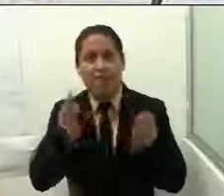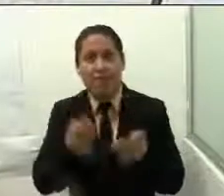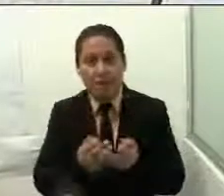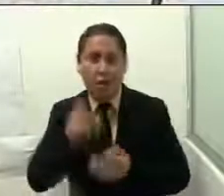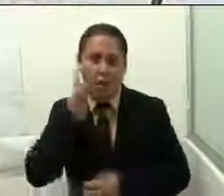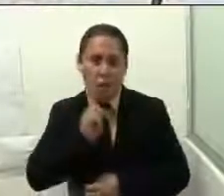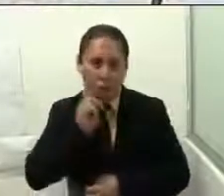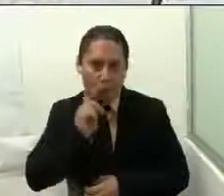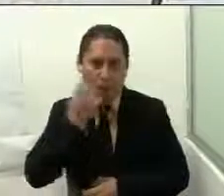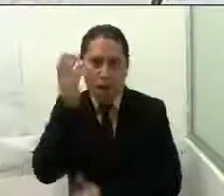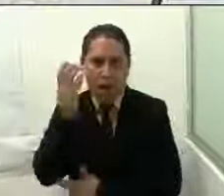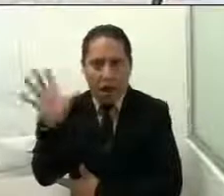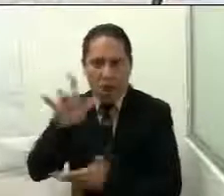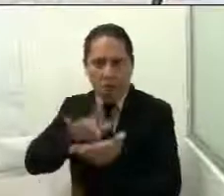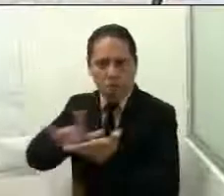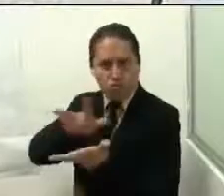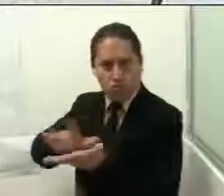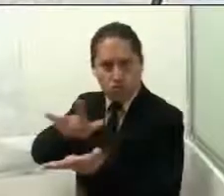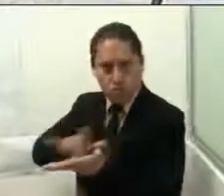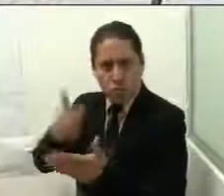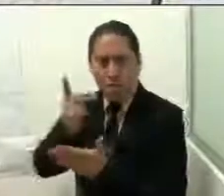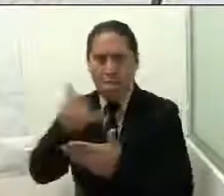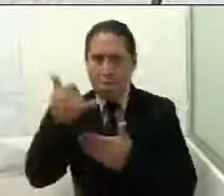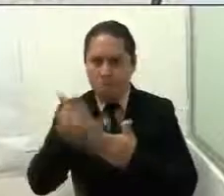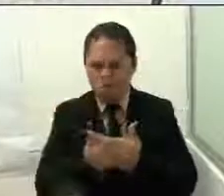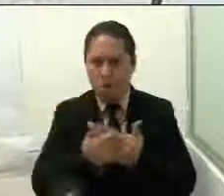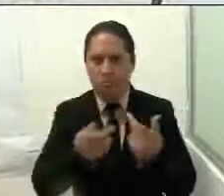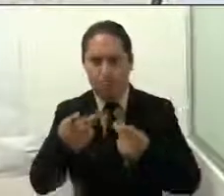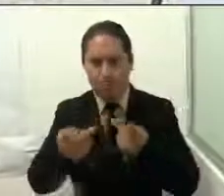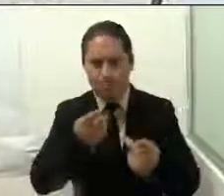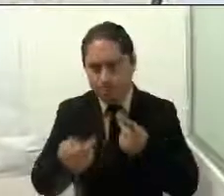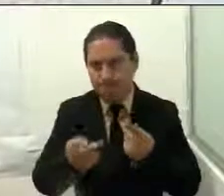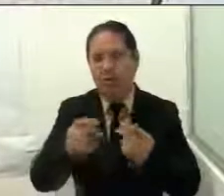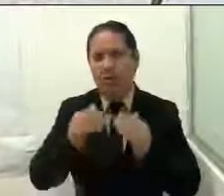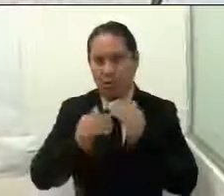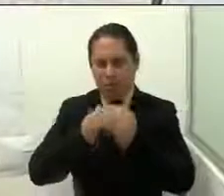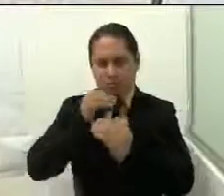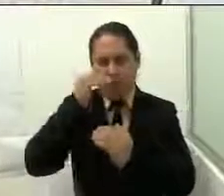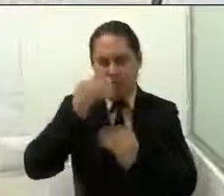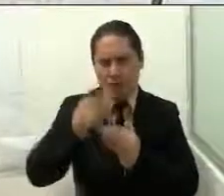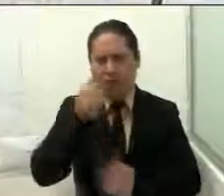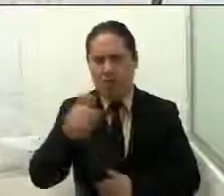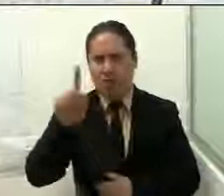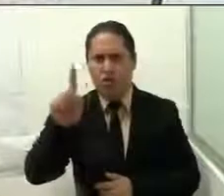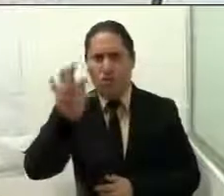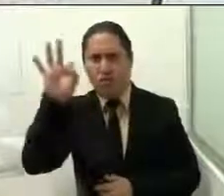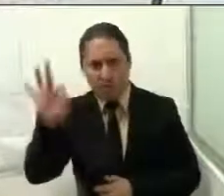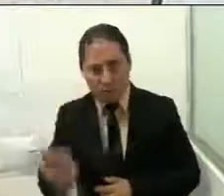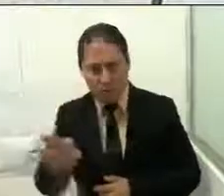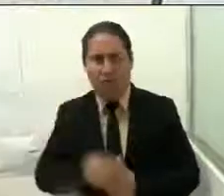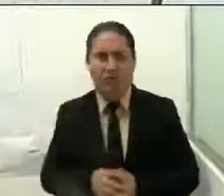del campo apoyadas con proyectos productivos creció en 101 por ciento